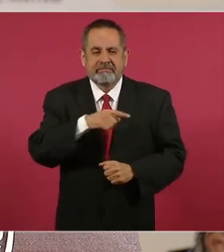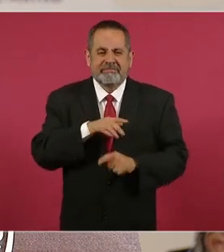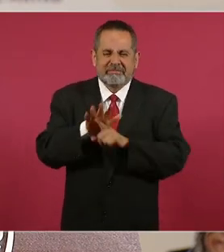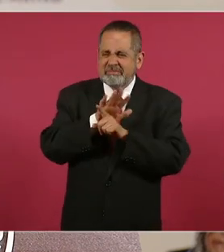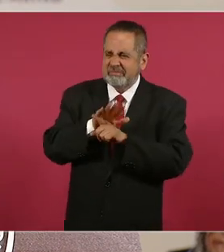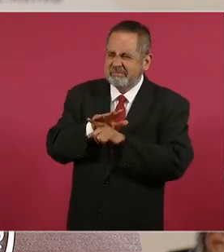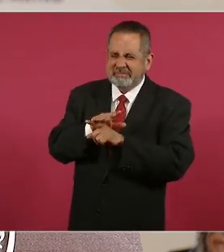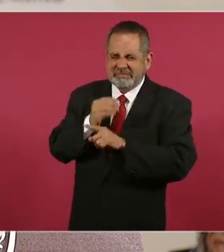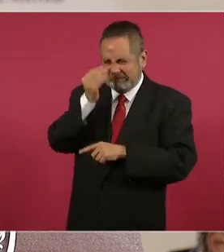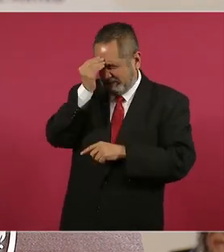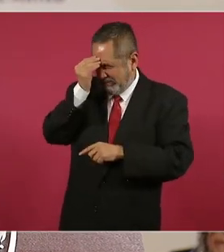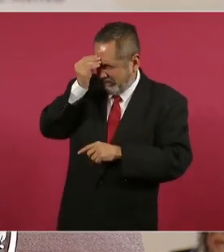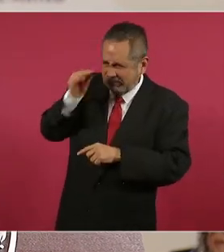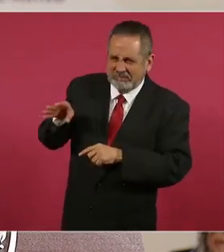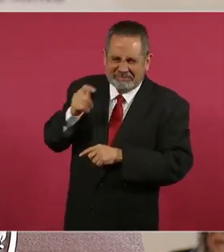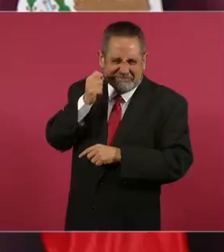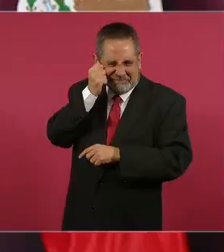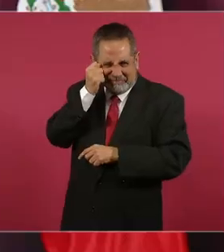malintencionada.